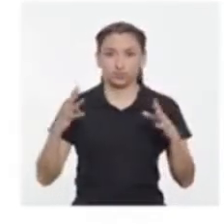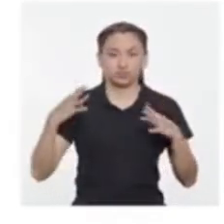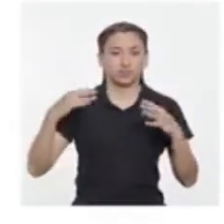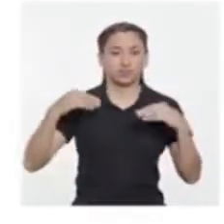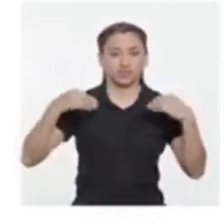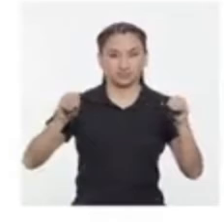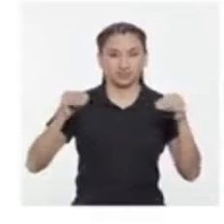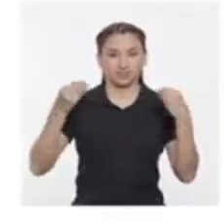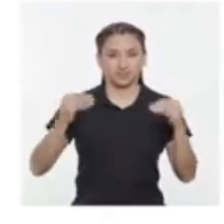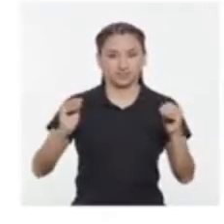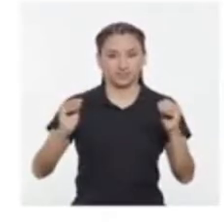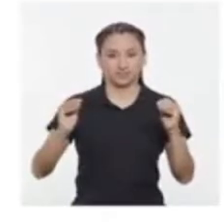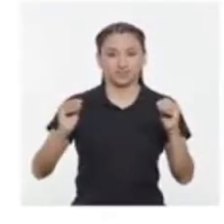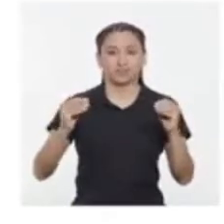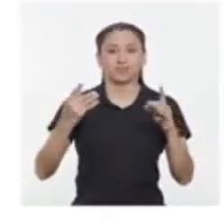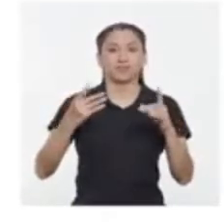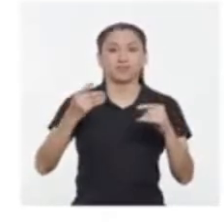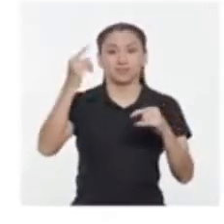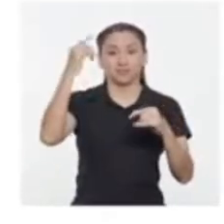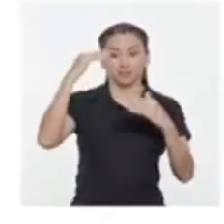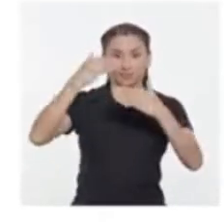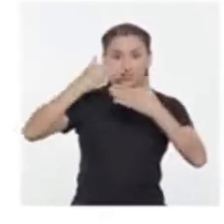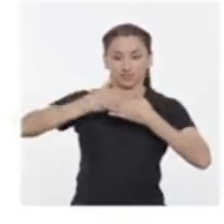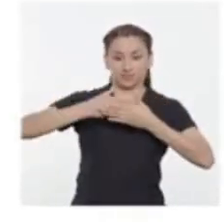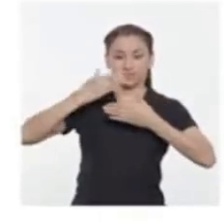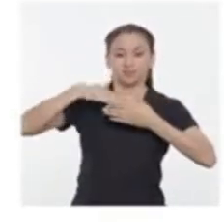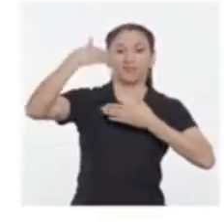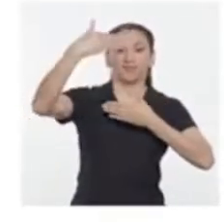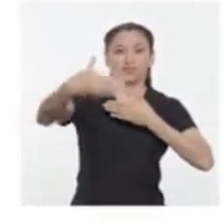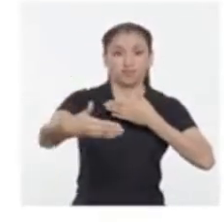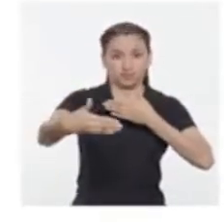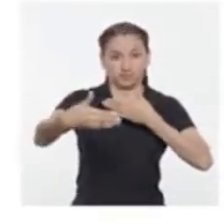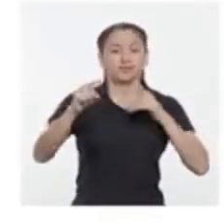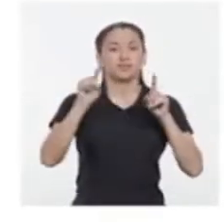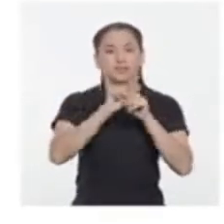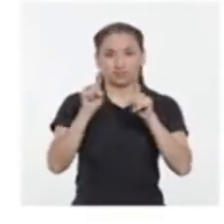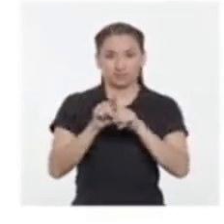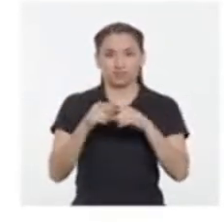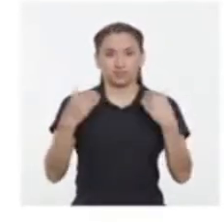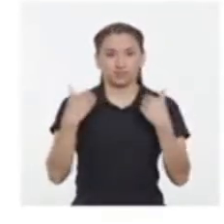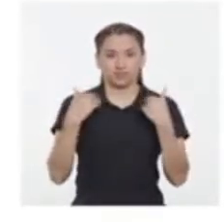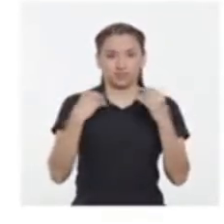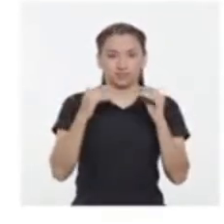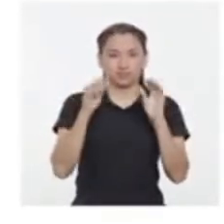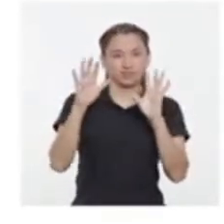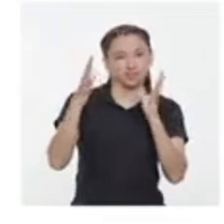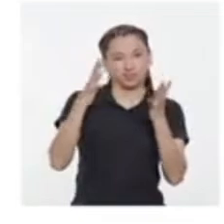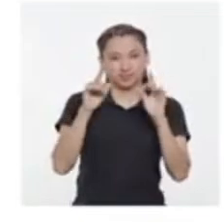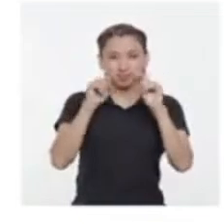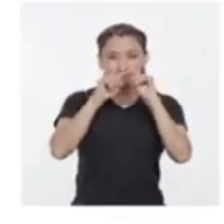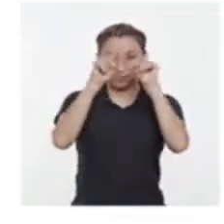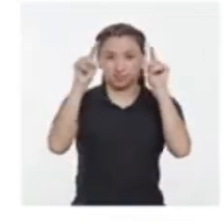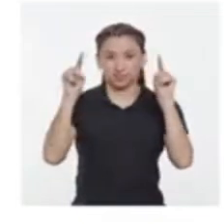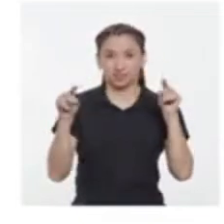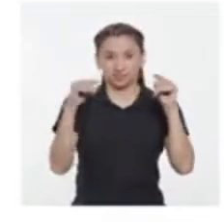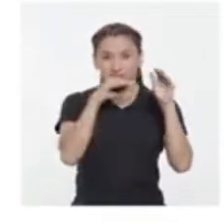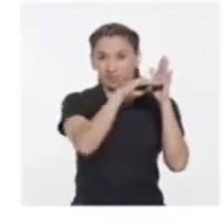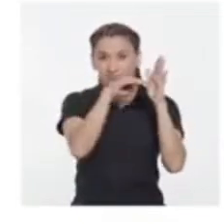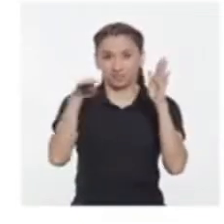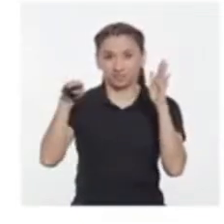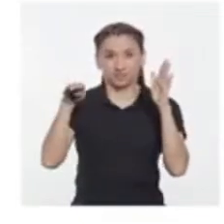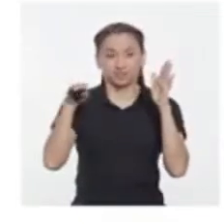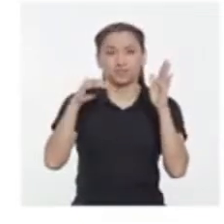con agrofilm. Cubrir la cara anterior y posterior del fitotoldo, que tiene forma semicircular.